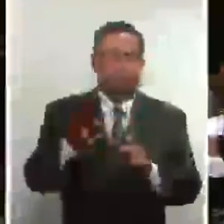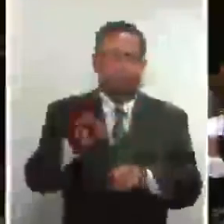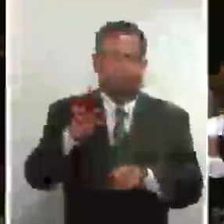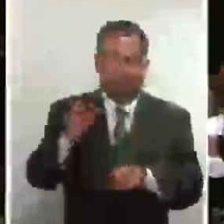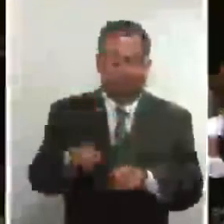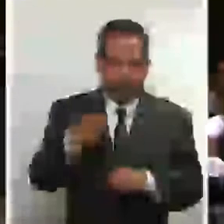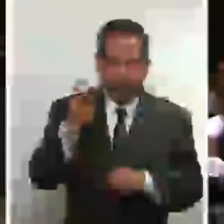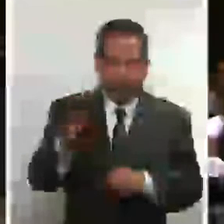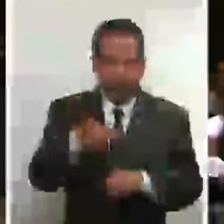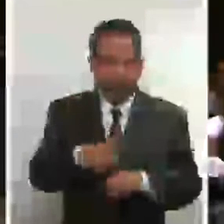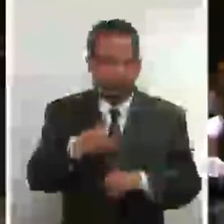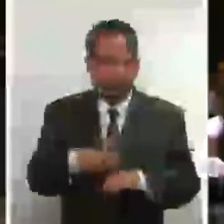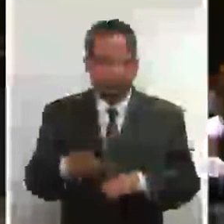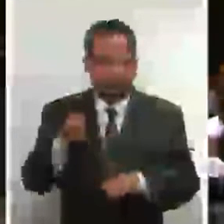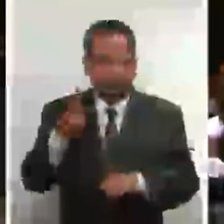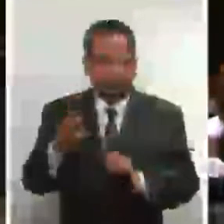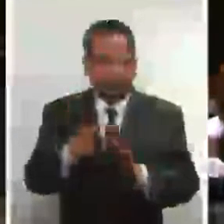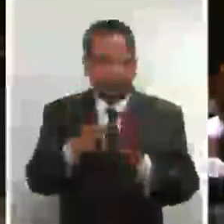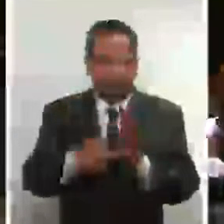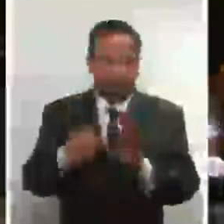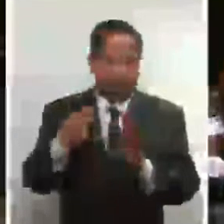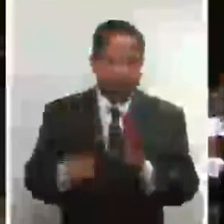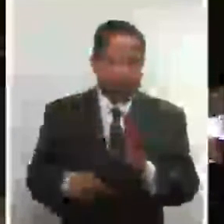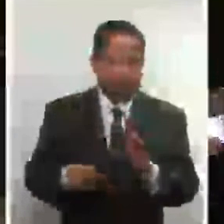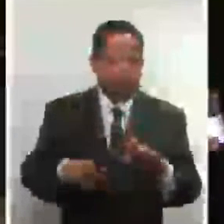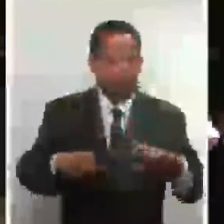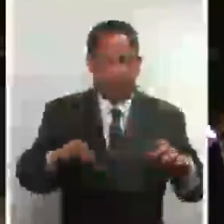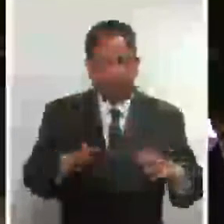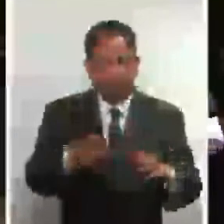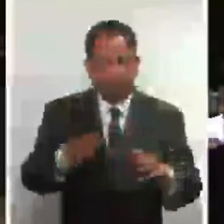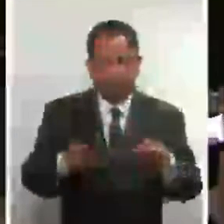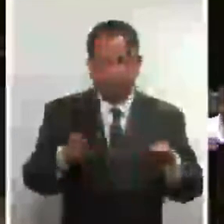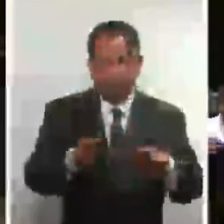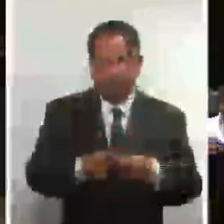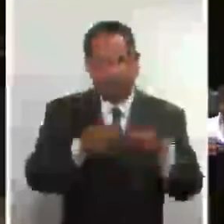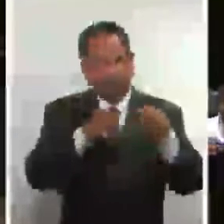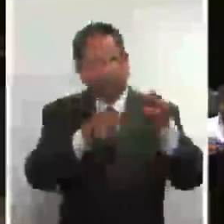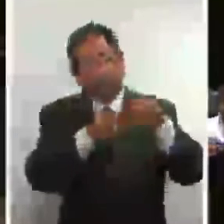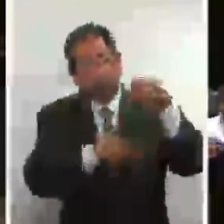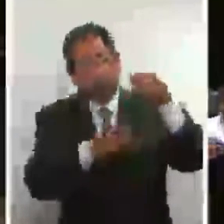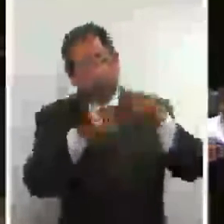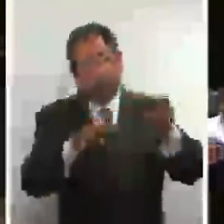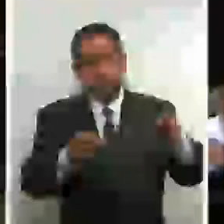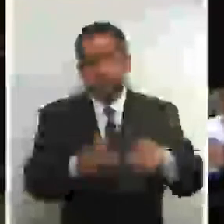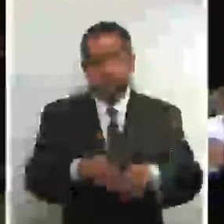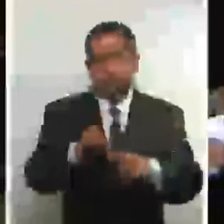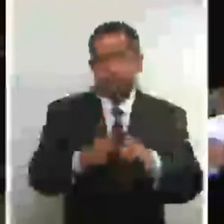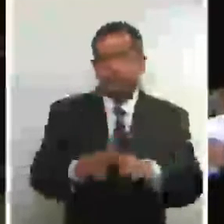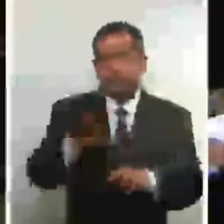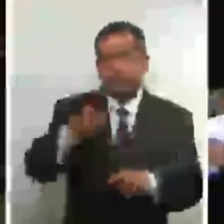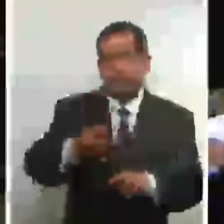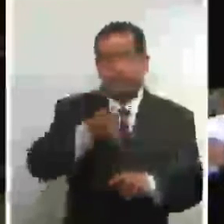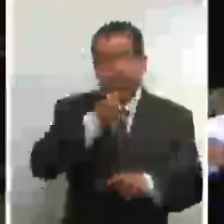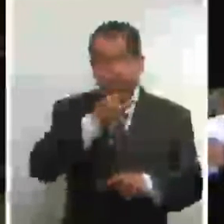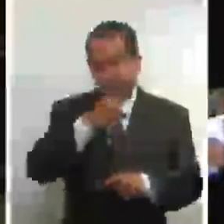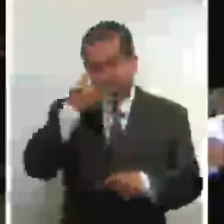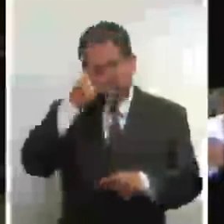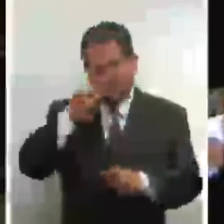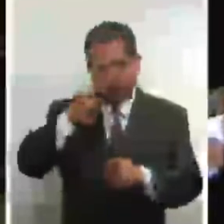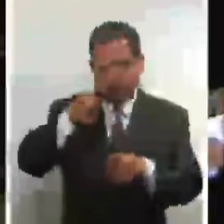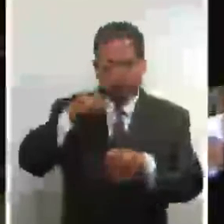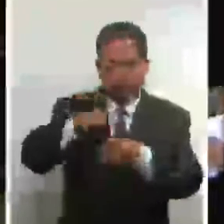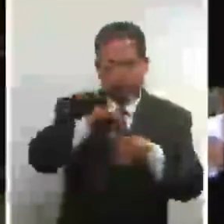42, numeral 3 del Reglamento para el Gobierno Interior. Ábrase el sistema electrónico por 2 minutos